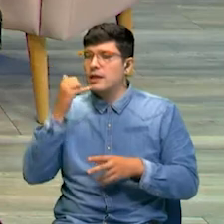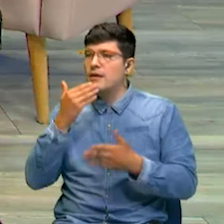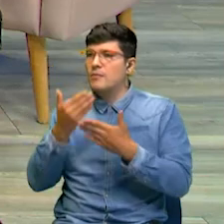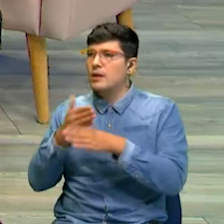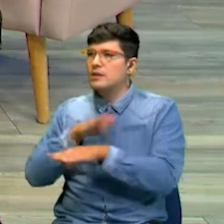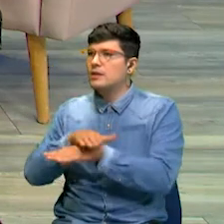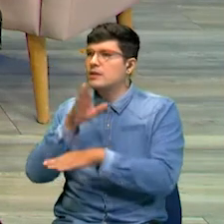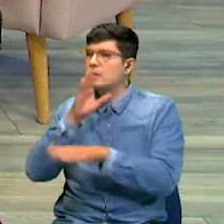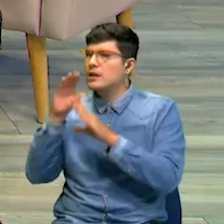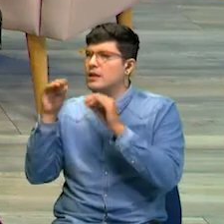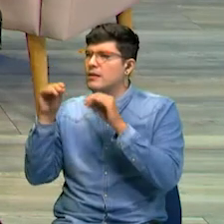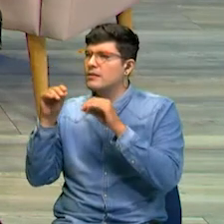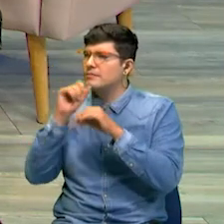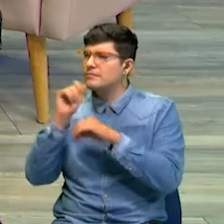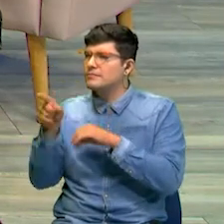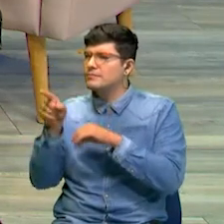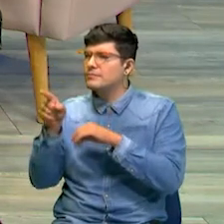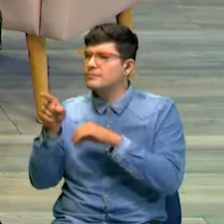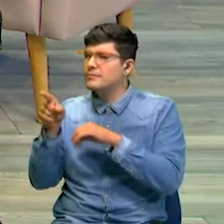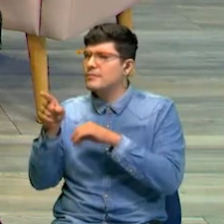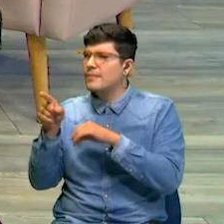tardes, ¿con quién hablamos?